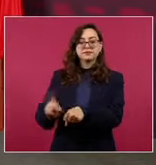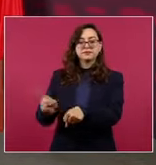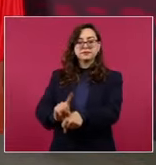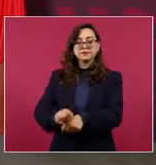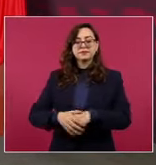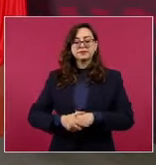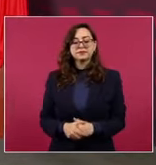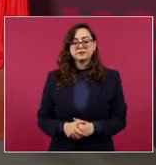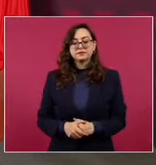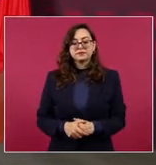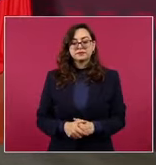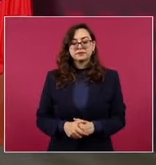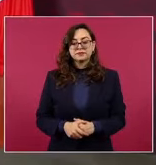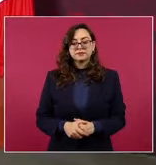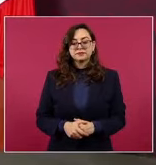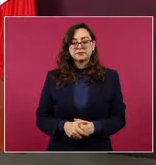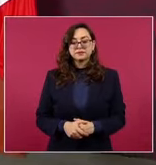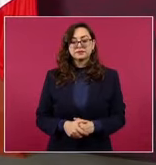Y